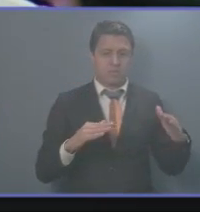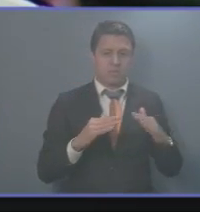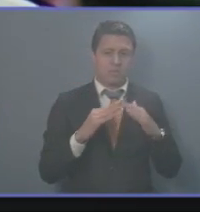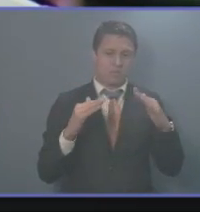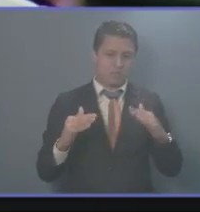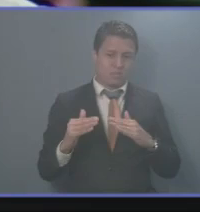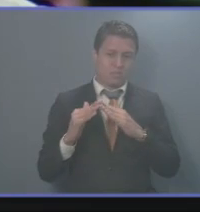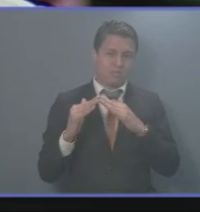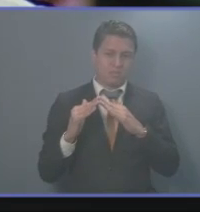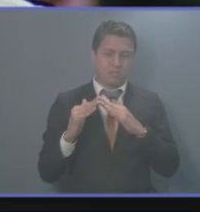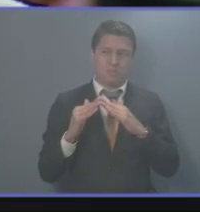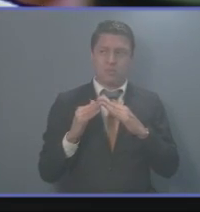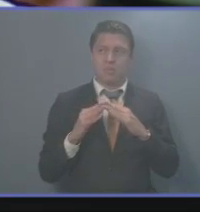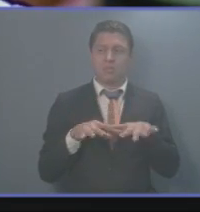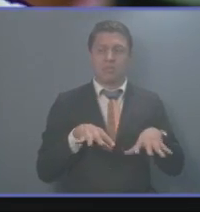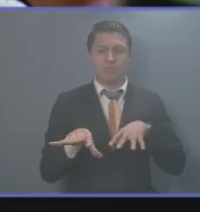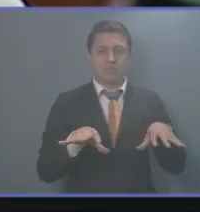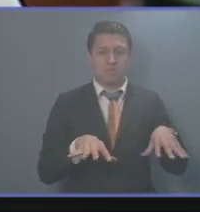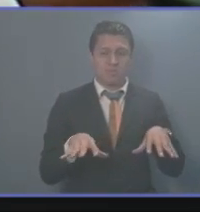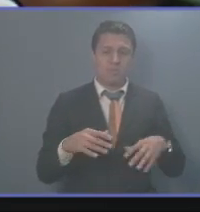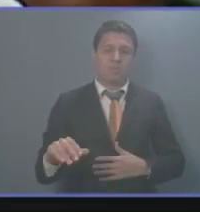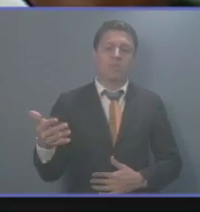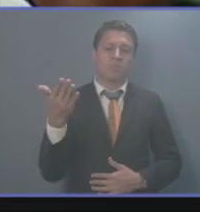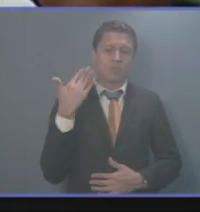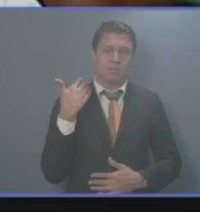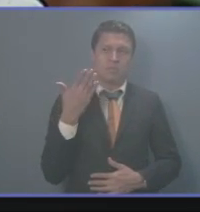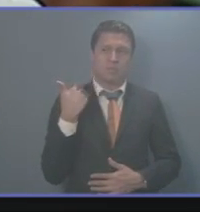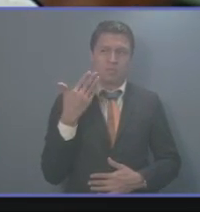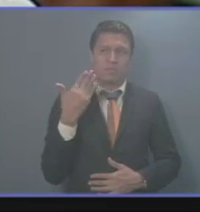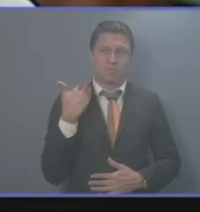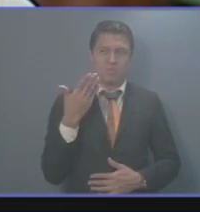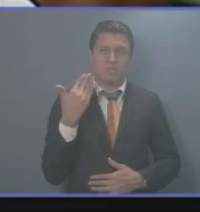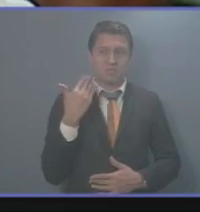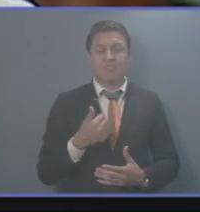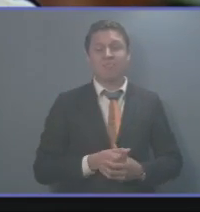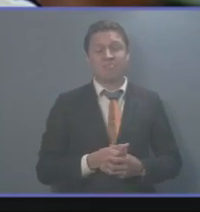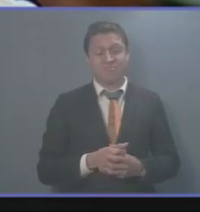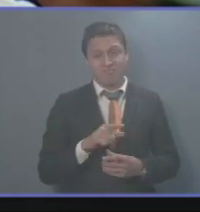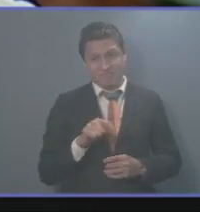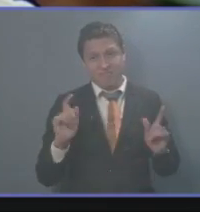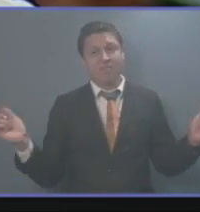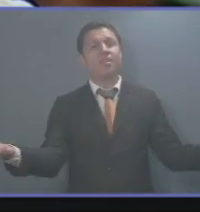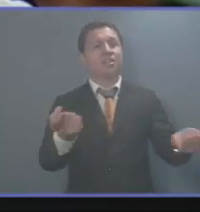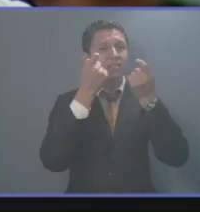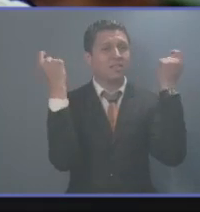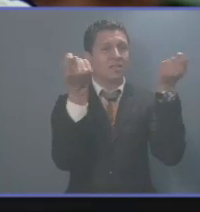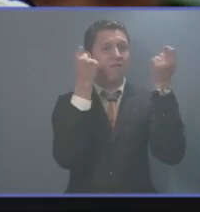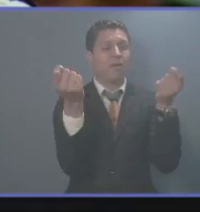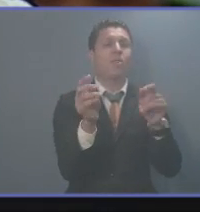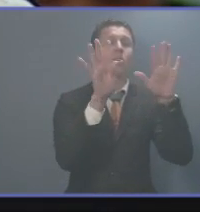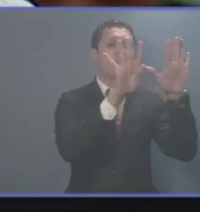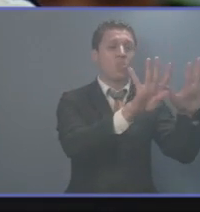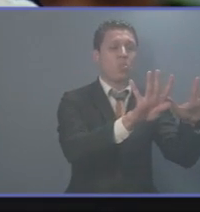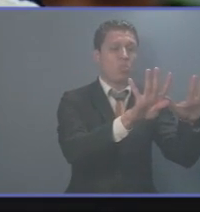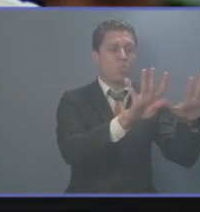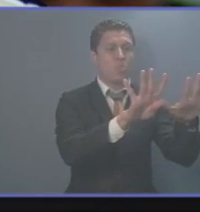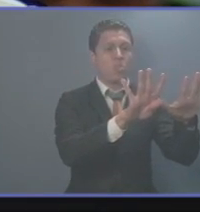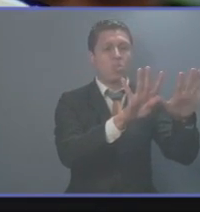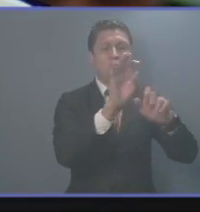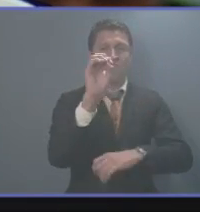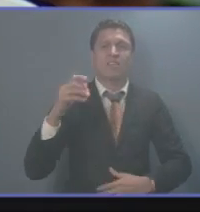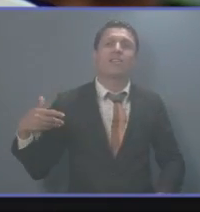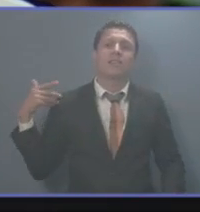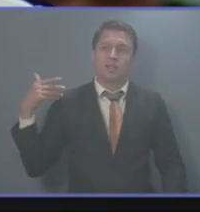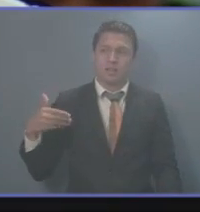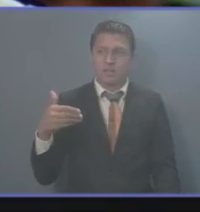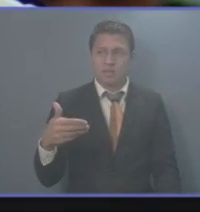de Paúl de San Miguel por encontrarse celebrando 90